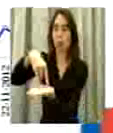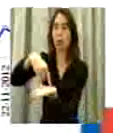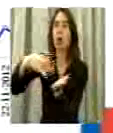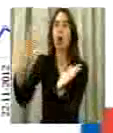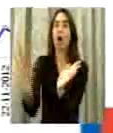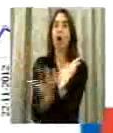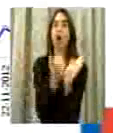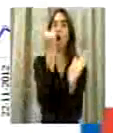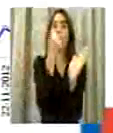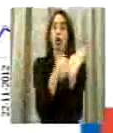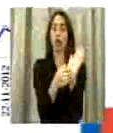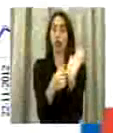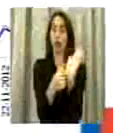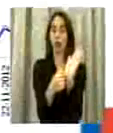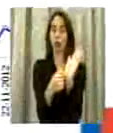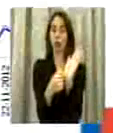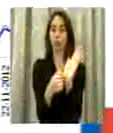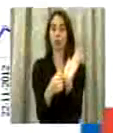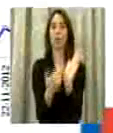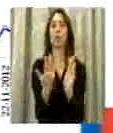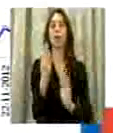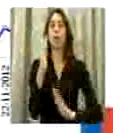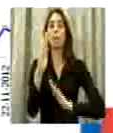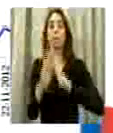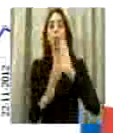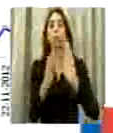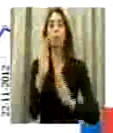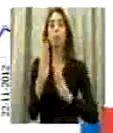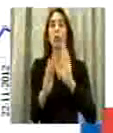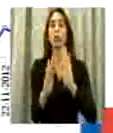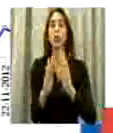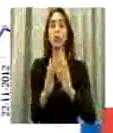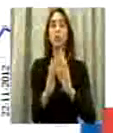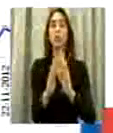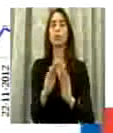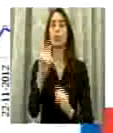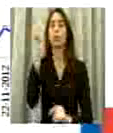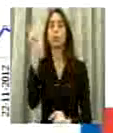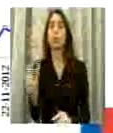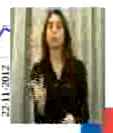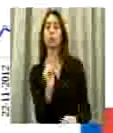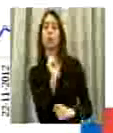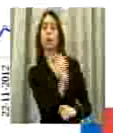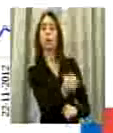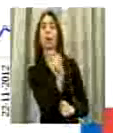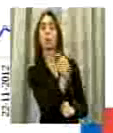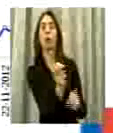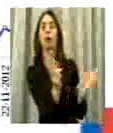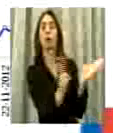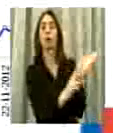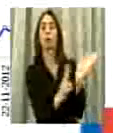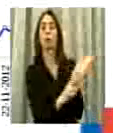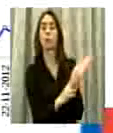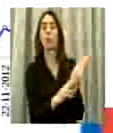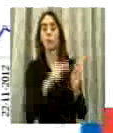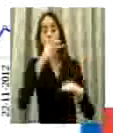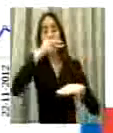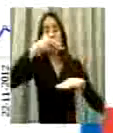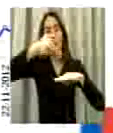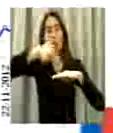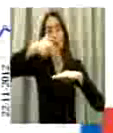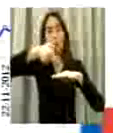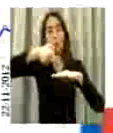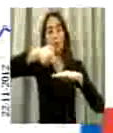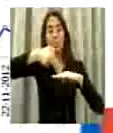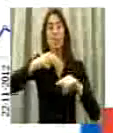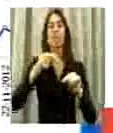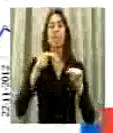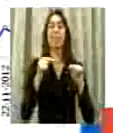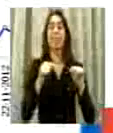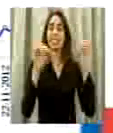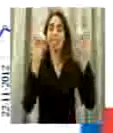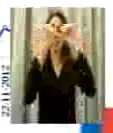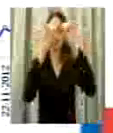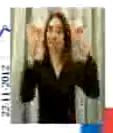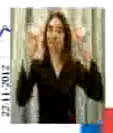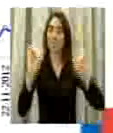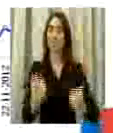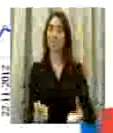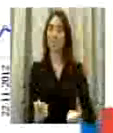a través del sistema de protección a los contribuyentes de combustibles, porque es un sistema que